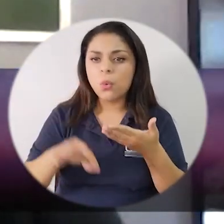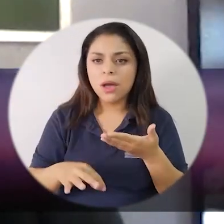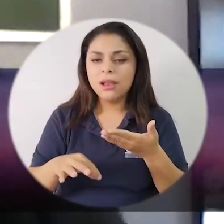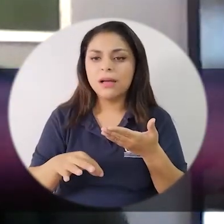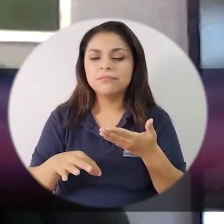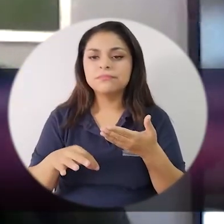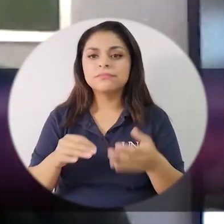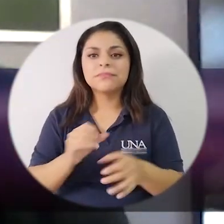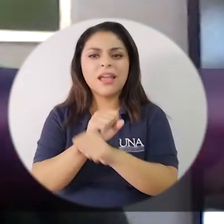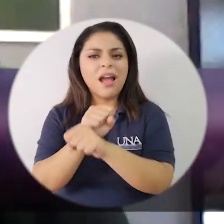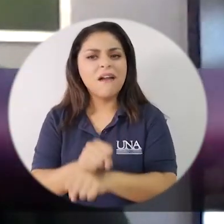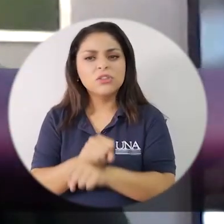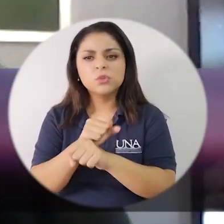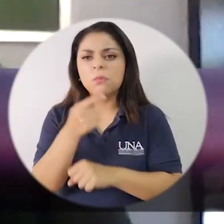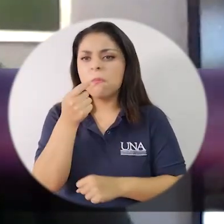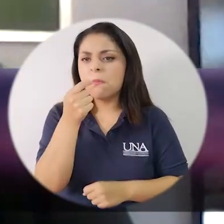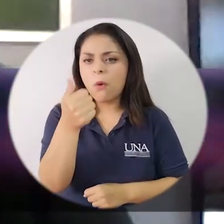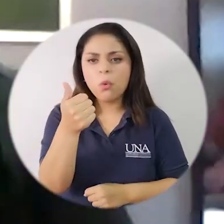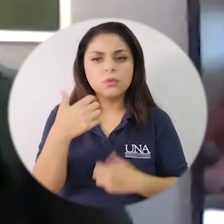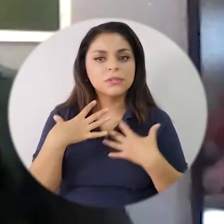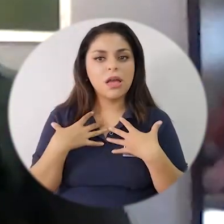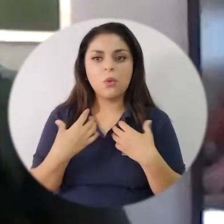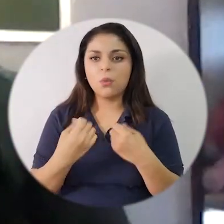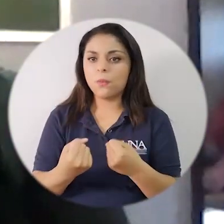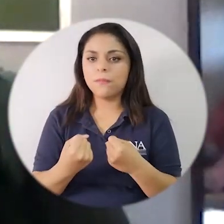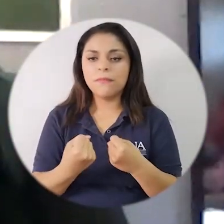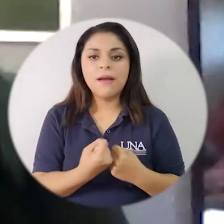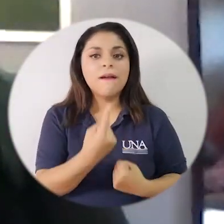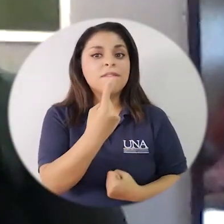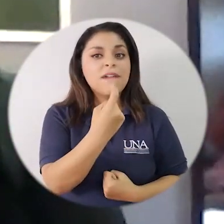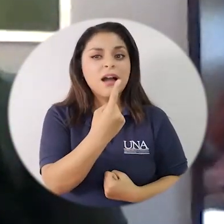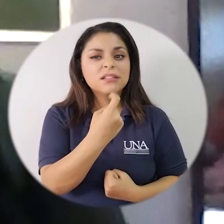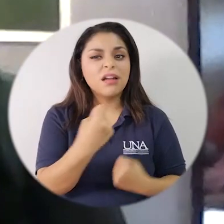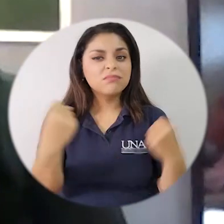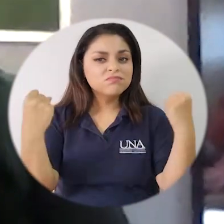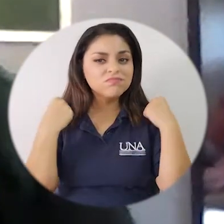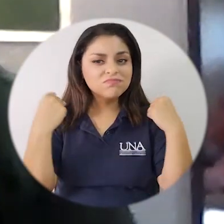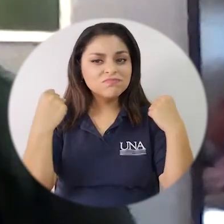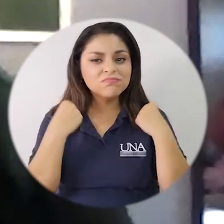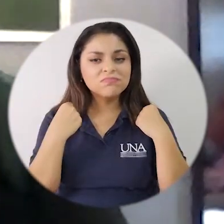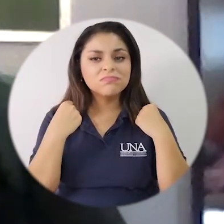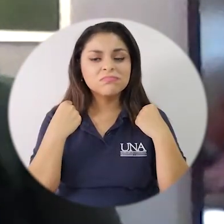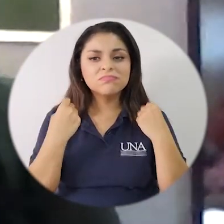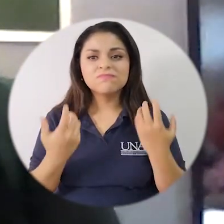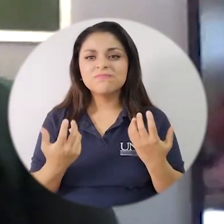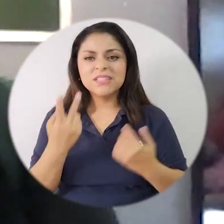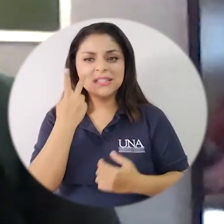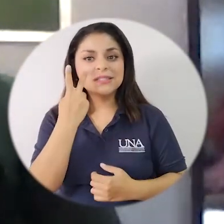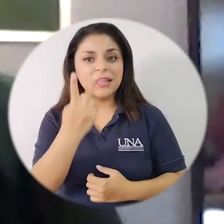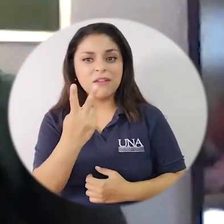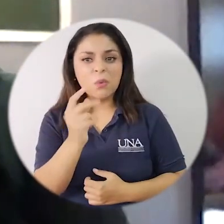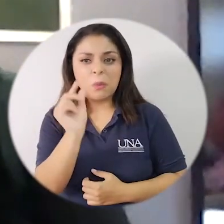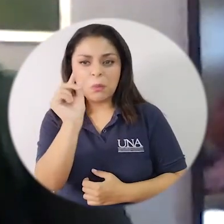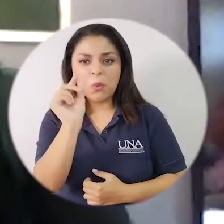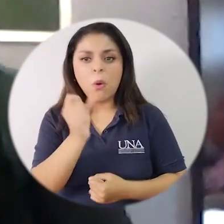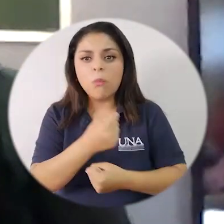escuela hábitos poco saludables, falta de ejercicio y se nota un poquito